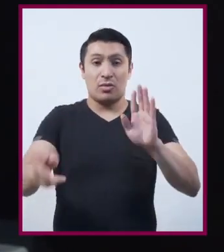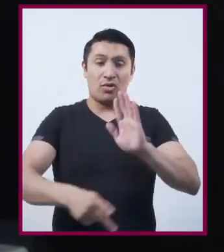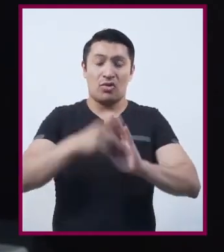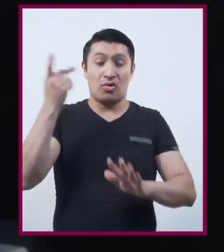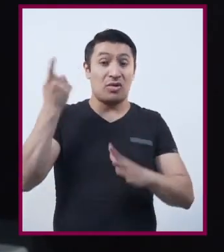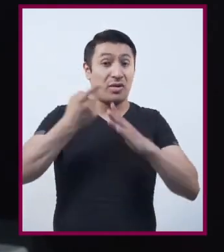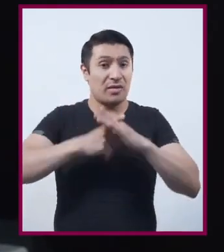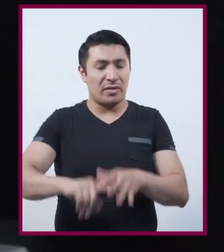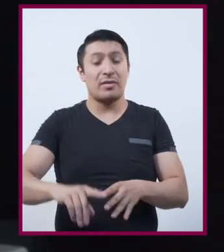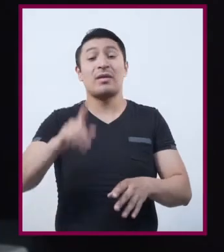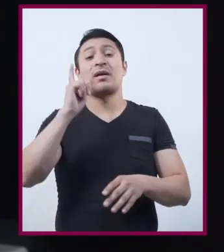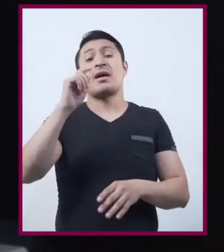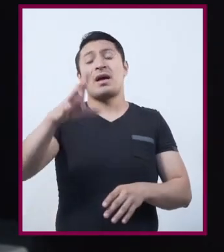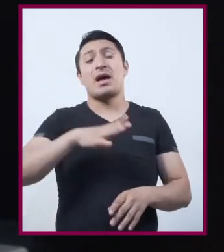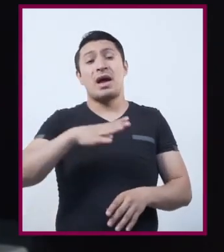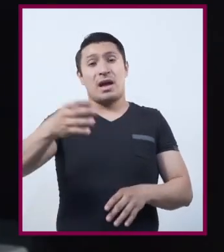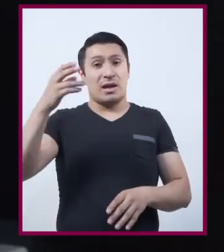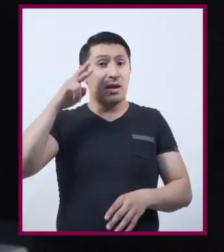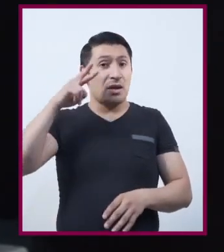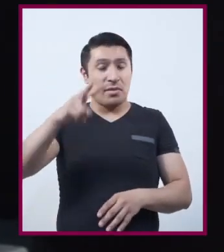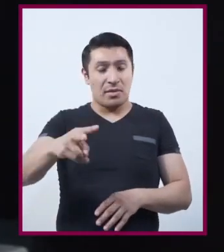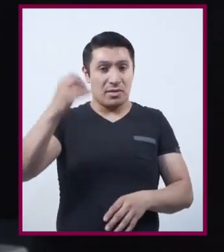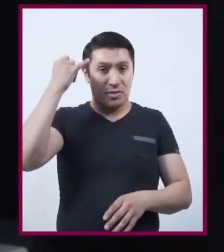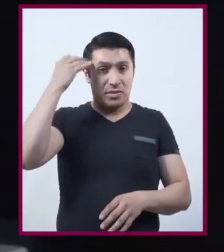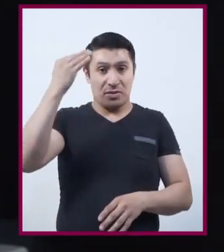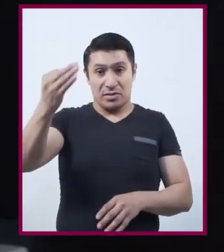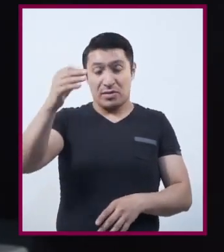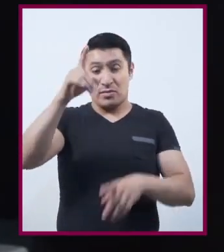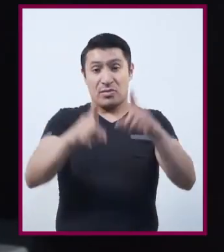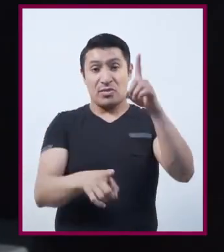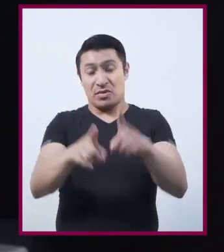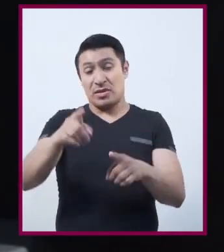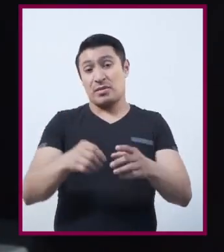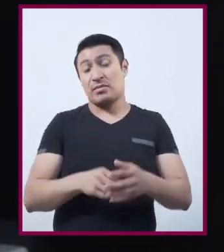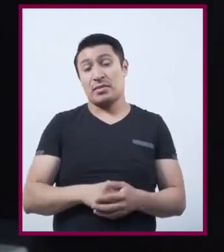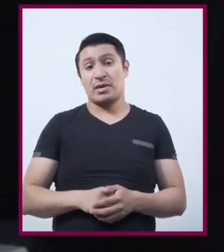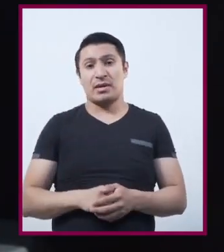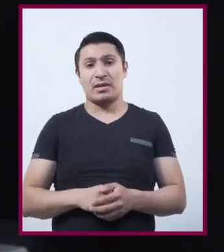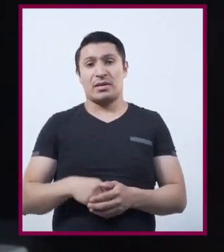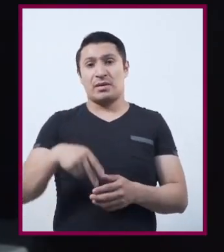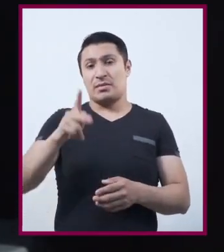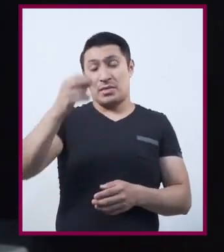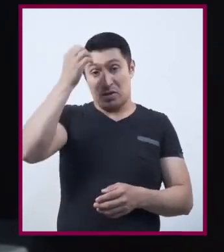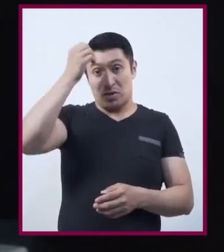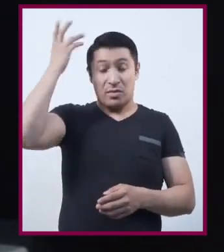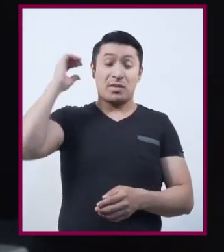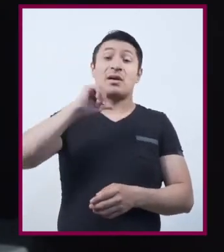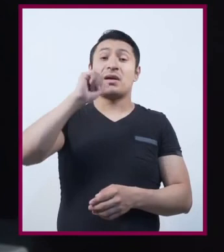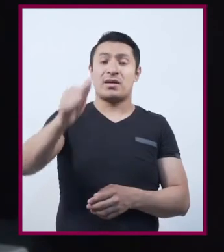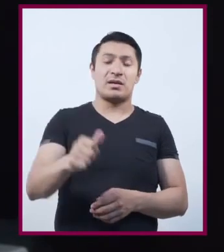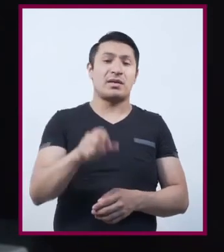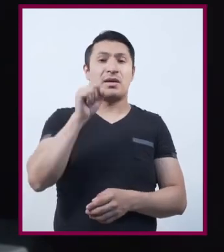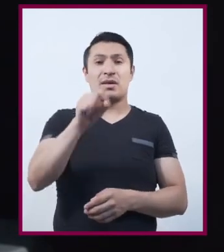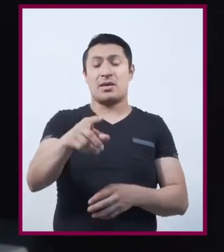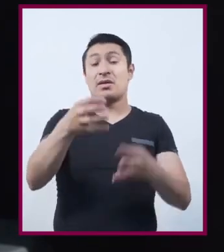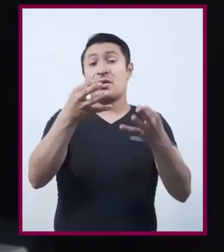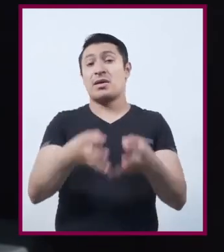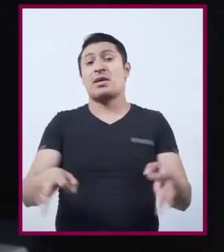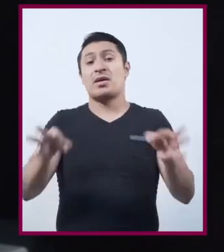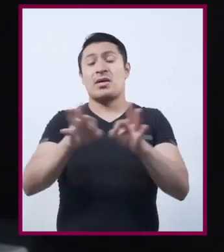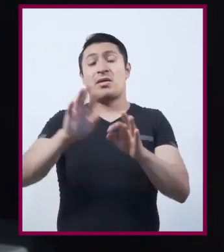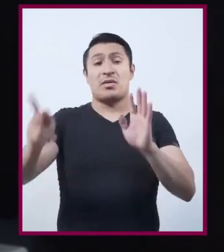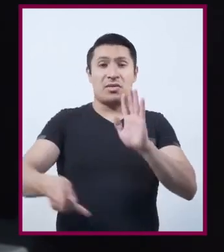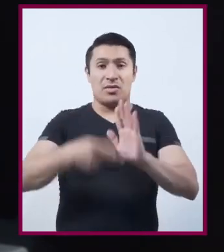incesante volver a empezar, pues refleja la visión de la época desde la cual se aborda. Pero no queda en el olvido, pues esa